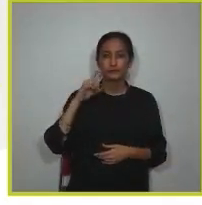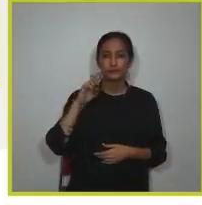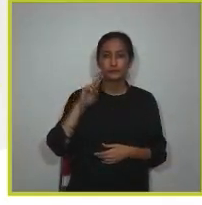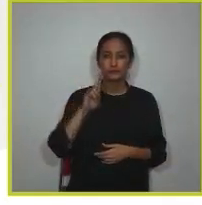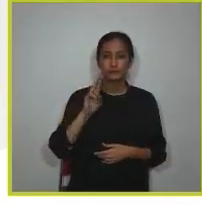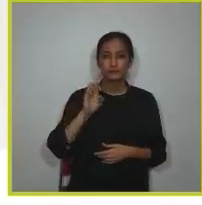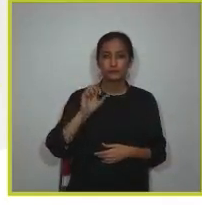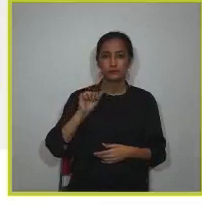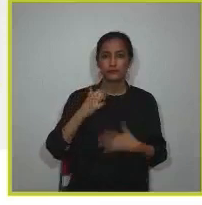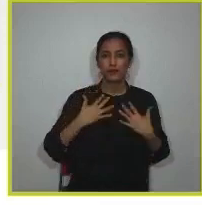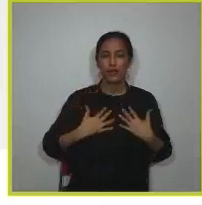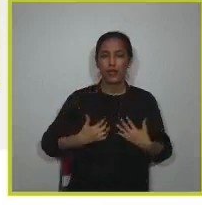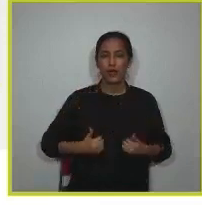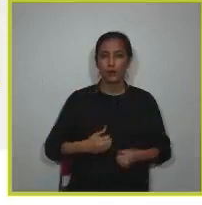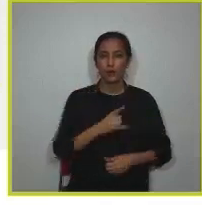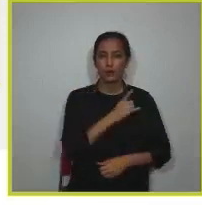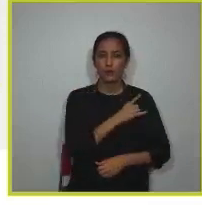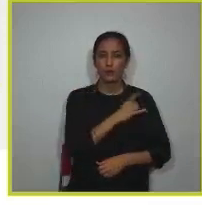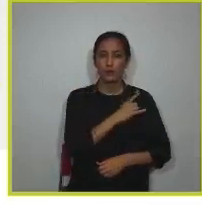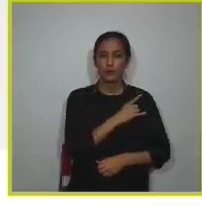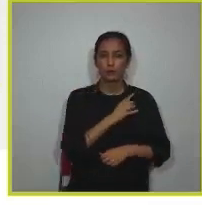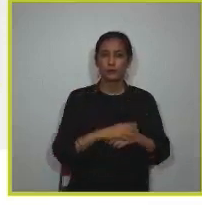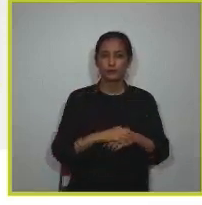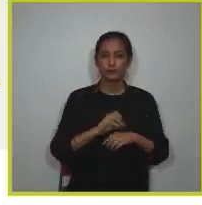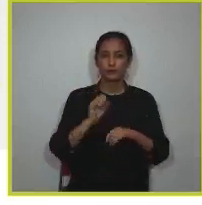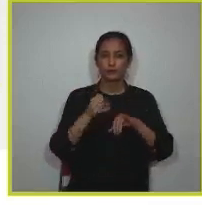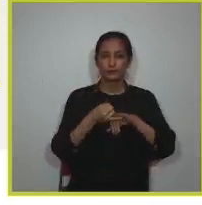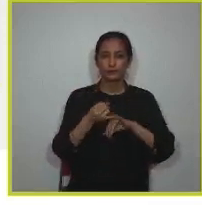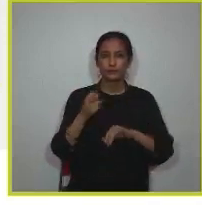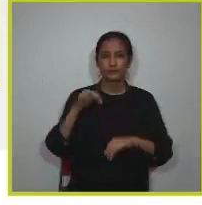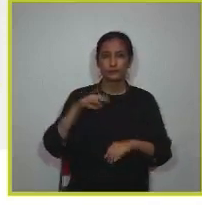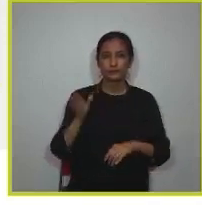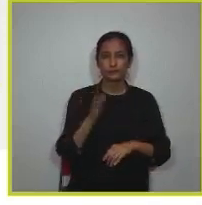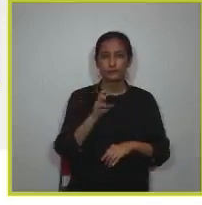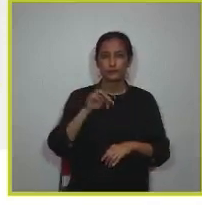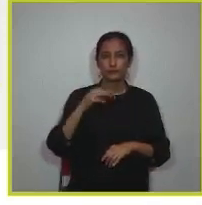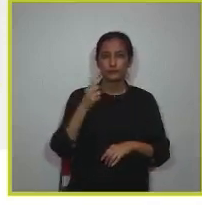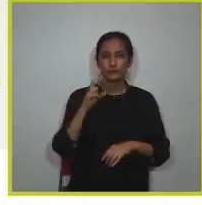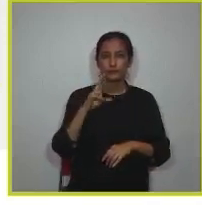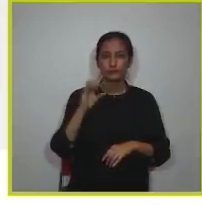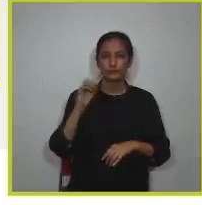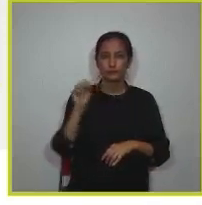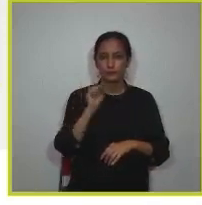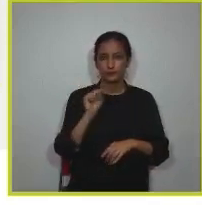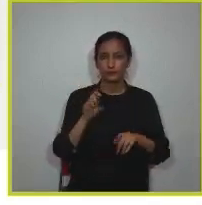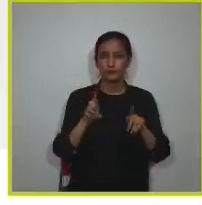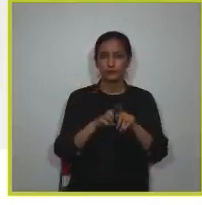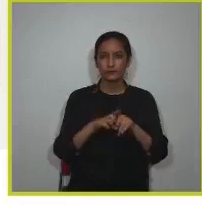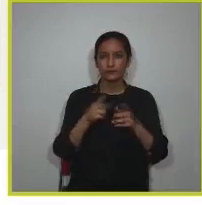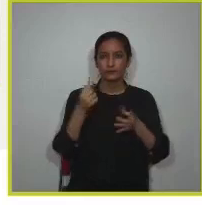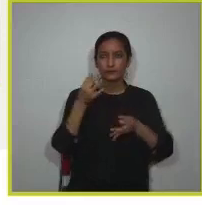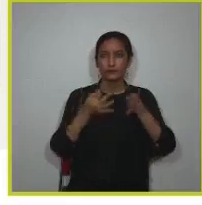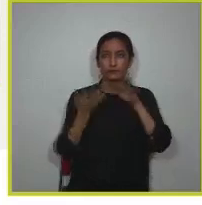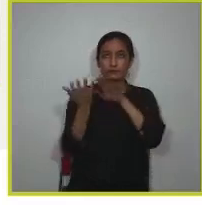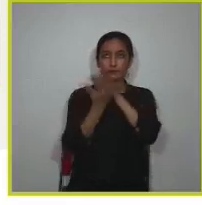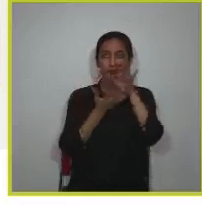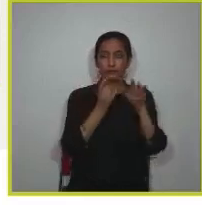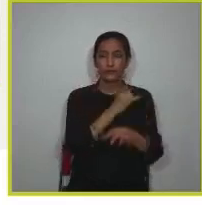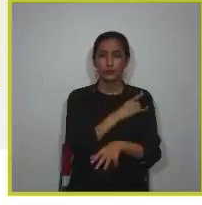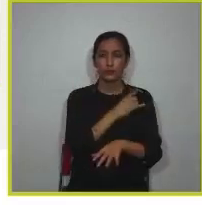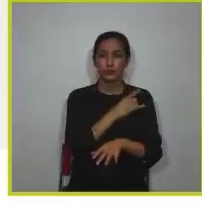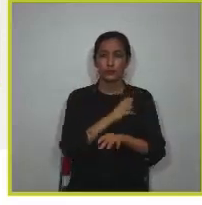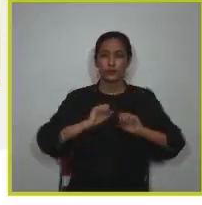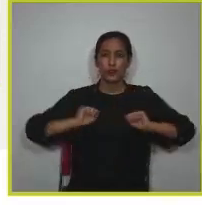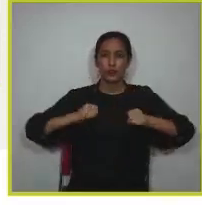abogada por la Universidad Nacional mayor de San Marcos con estudios de especialización economía ambiental por la Universidad Nacional